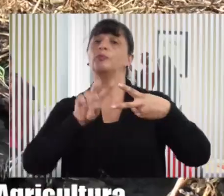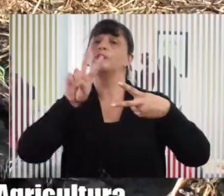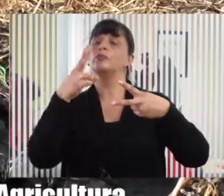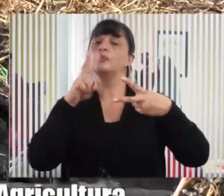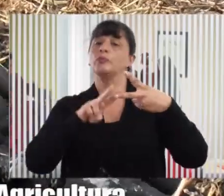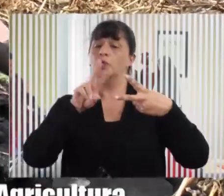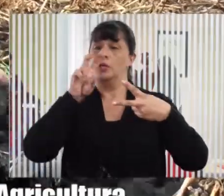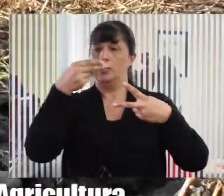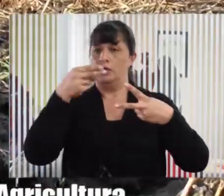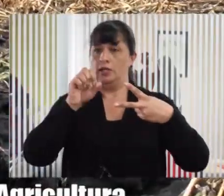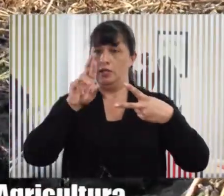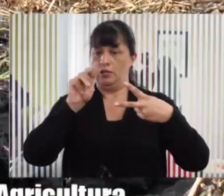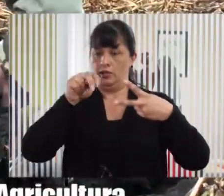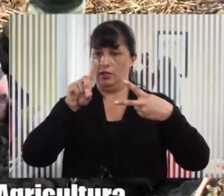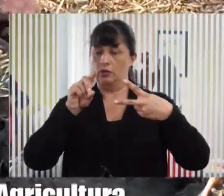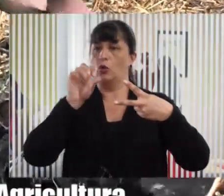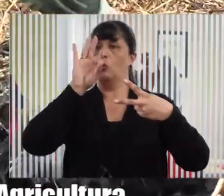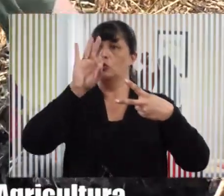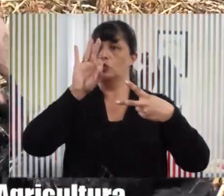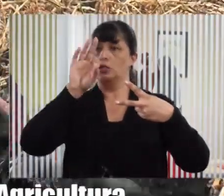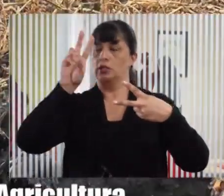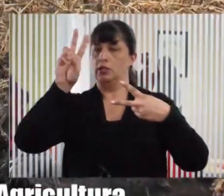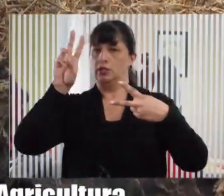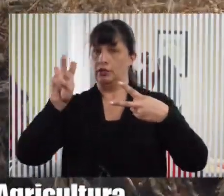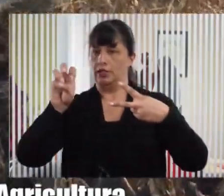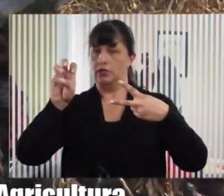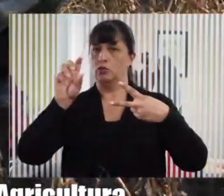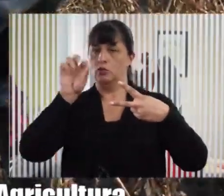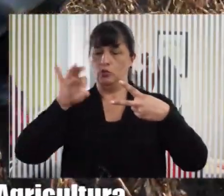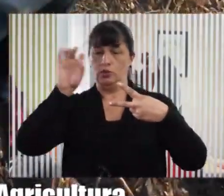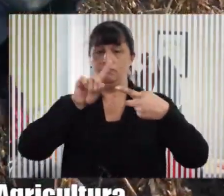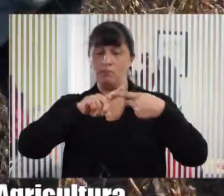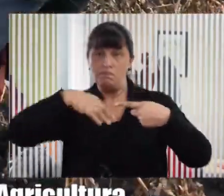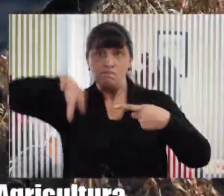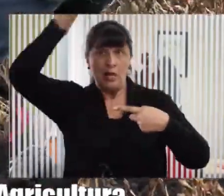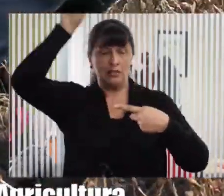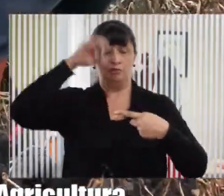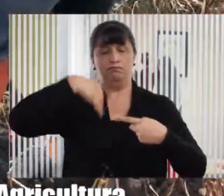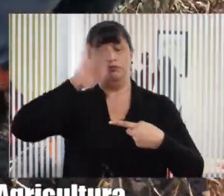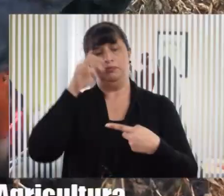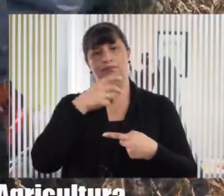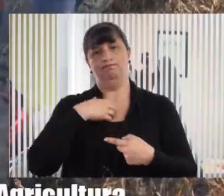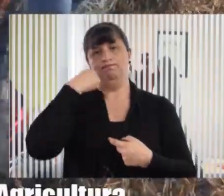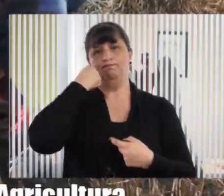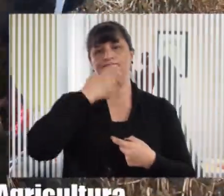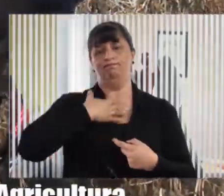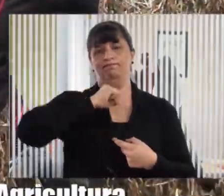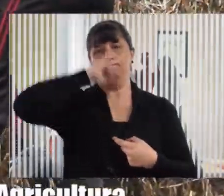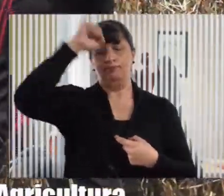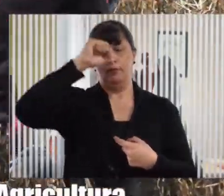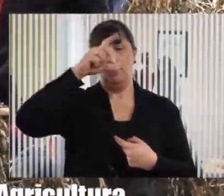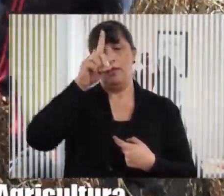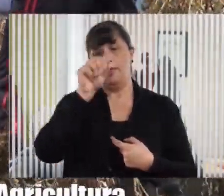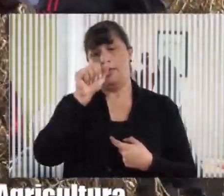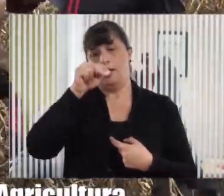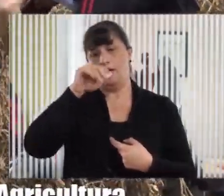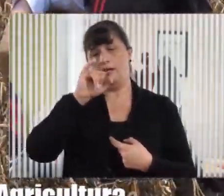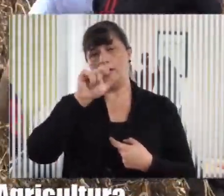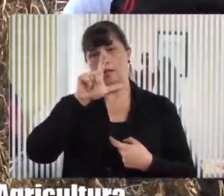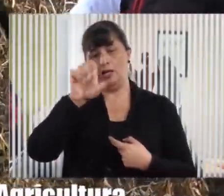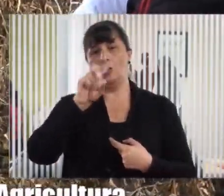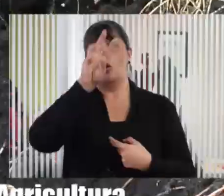fue para Hernando Di Maté con 83 unidades y el gran campeón del Asadón de Oro 2019 fue Daniel Mendivelso con